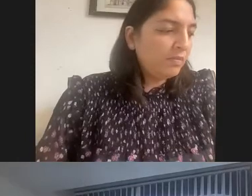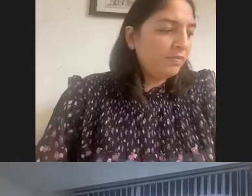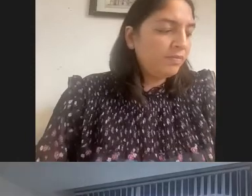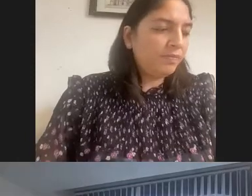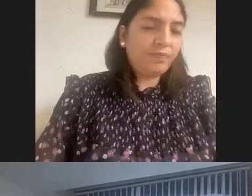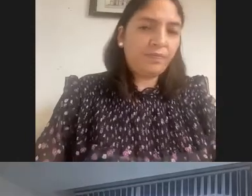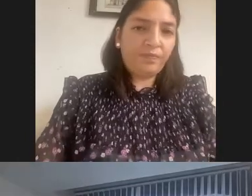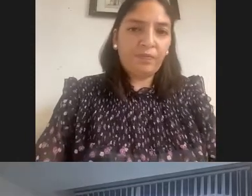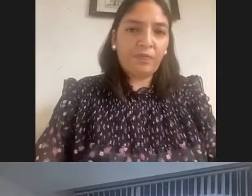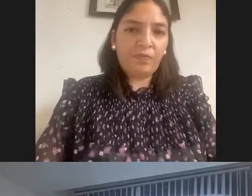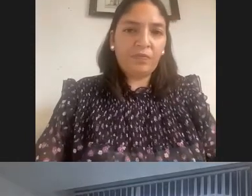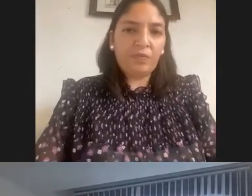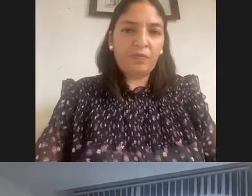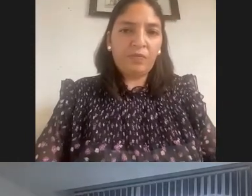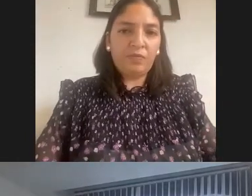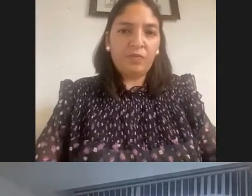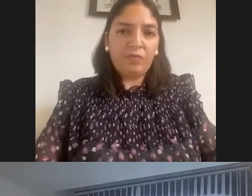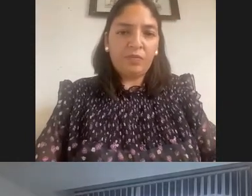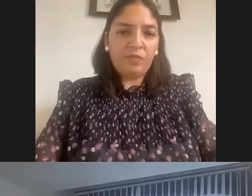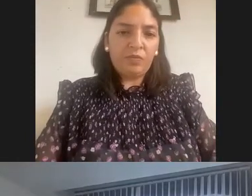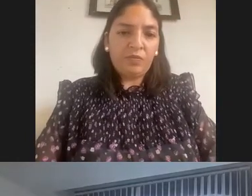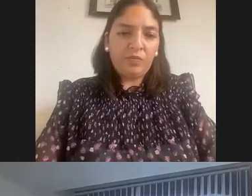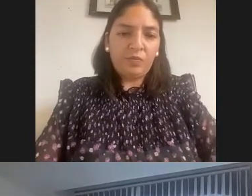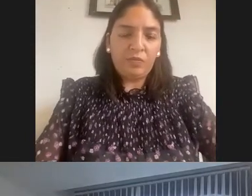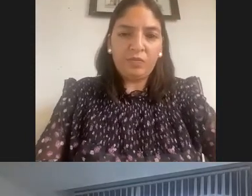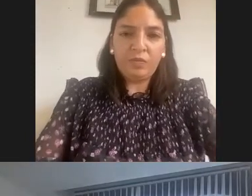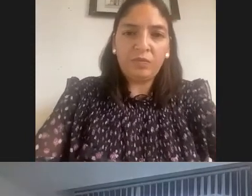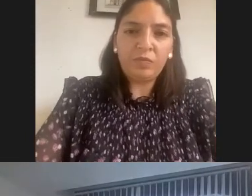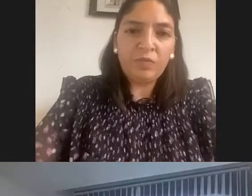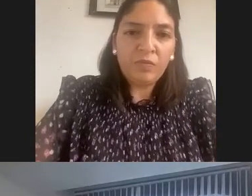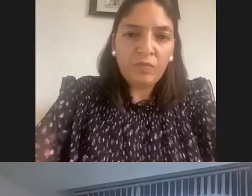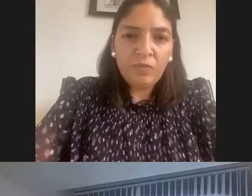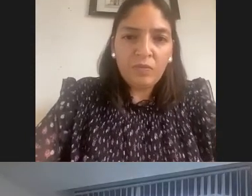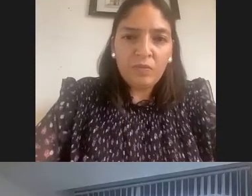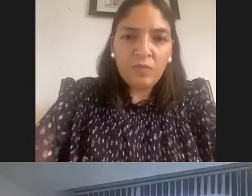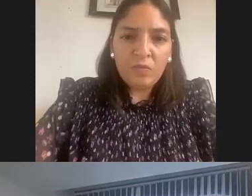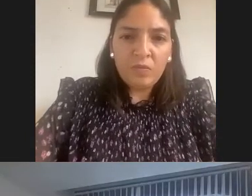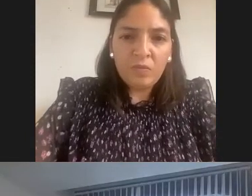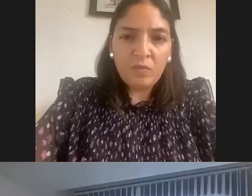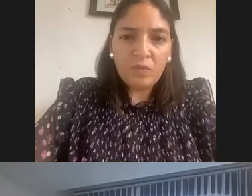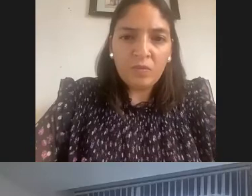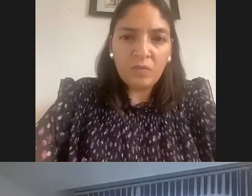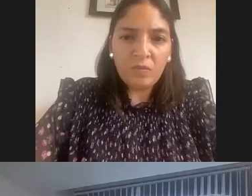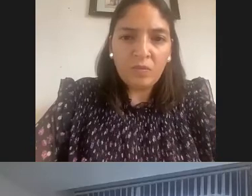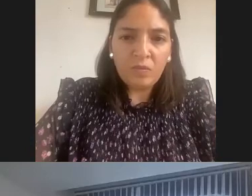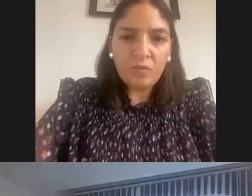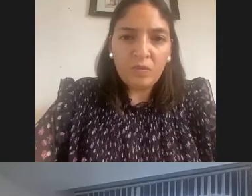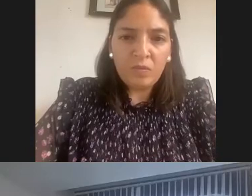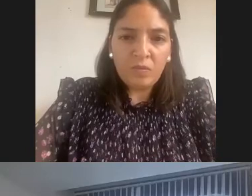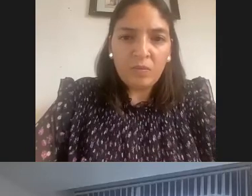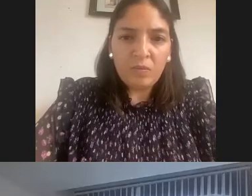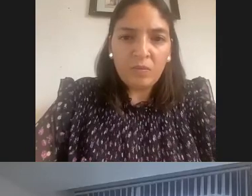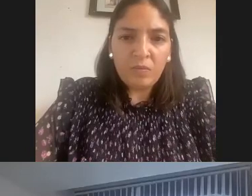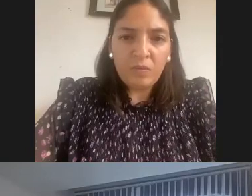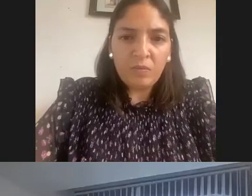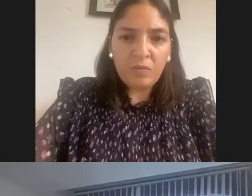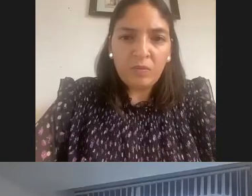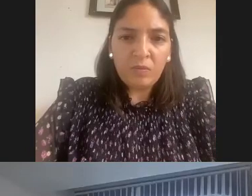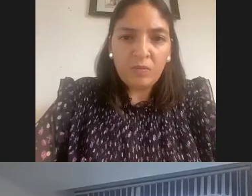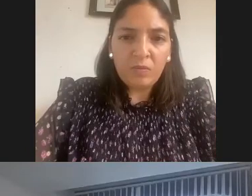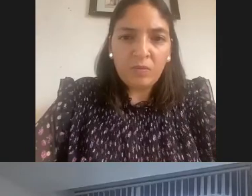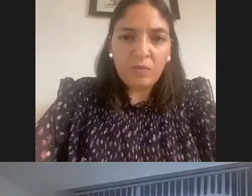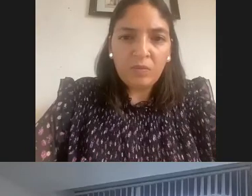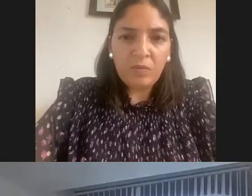control interno, esto ya quedó asentado en las debidas actas de entrega que hemos estado atendiendo en últimas fechas.